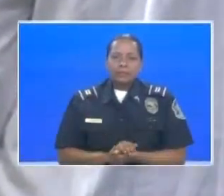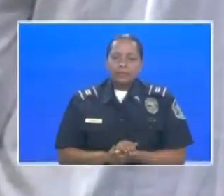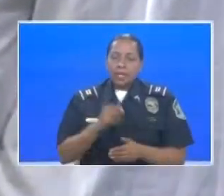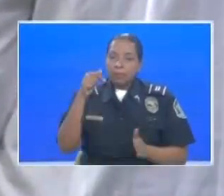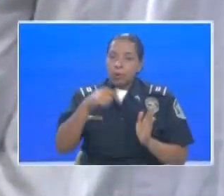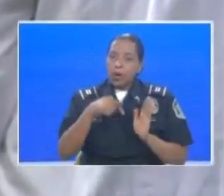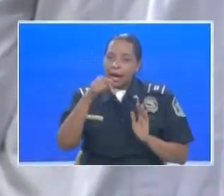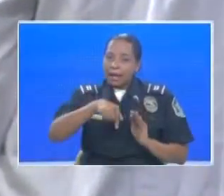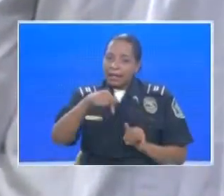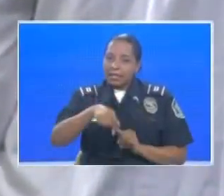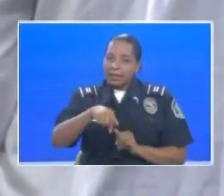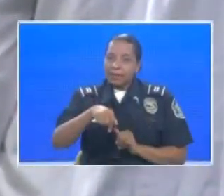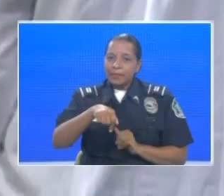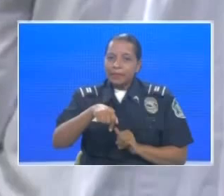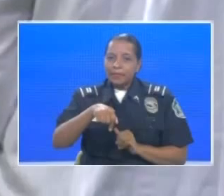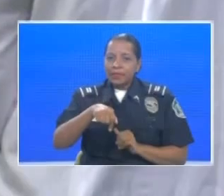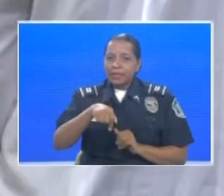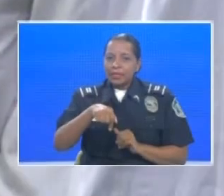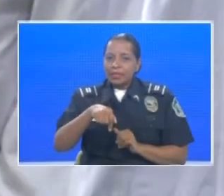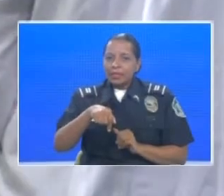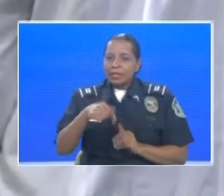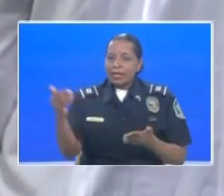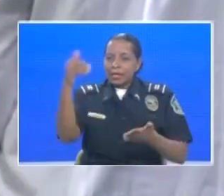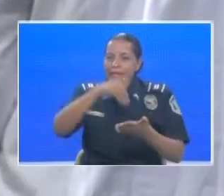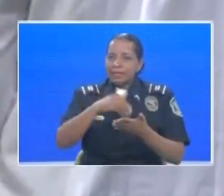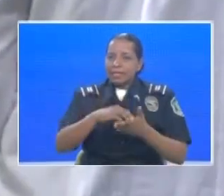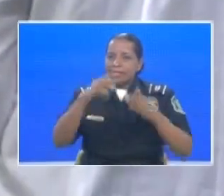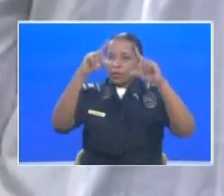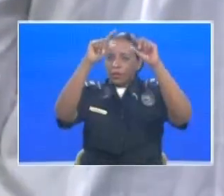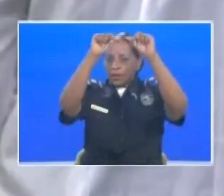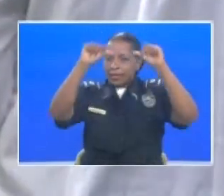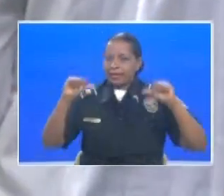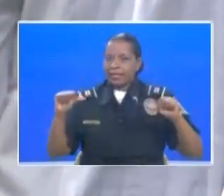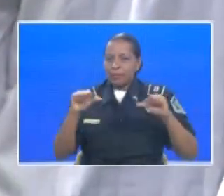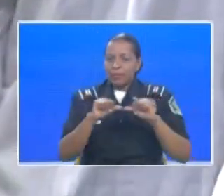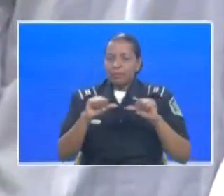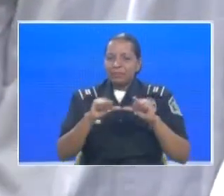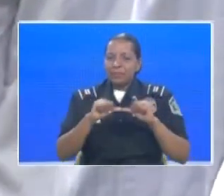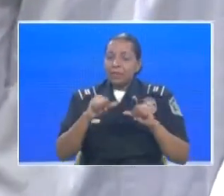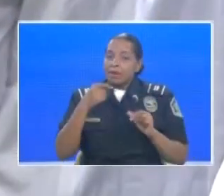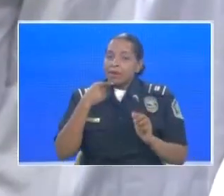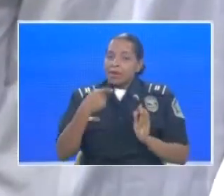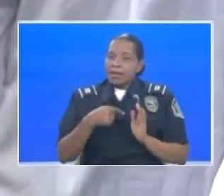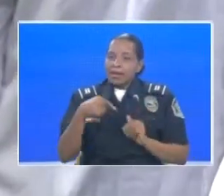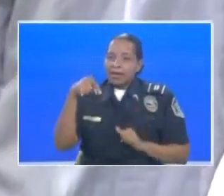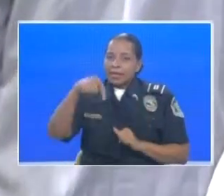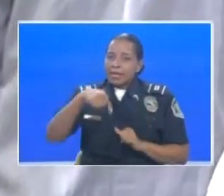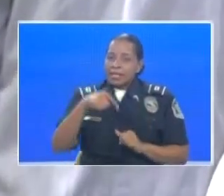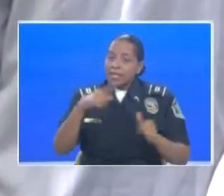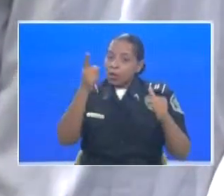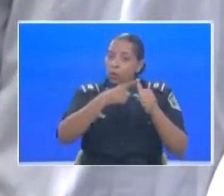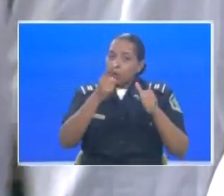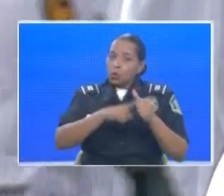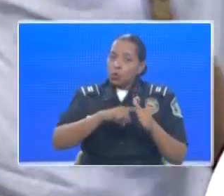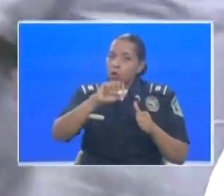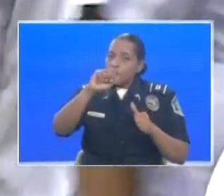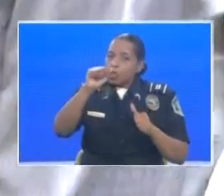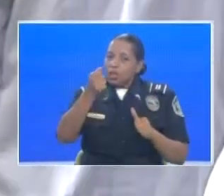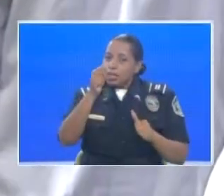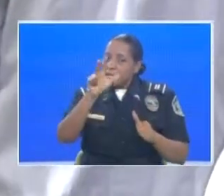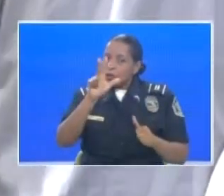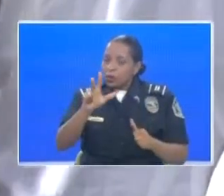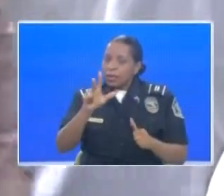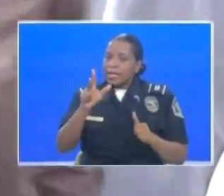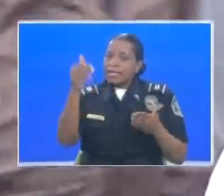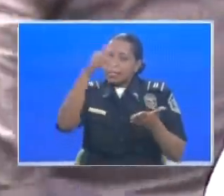aquí desde el Centro de Convenciones Atlapa. Este es uno de los tres centros de